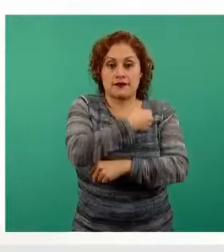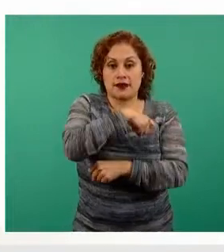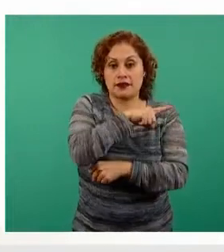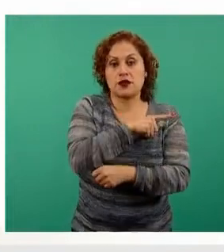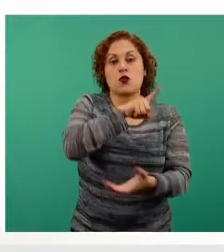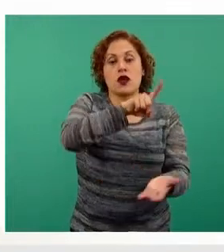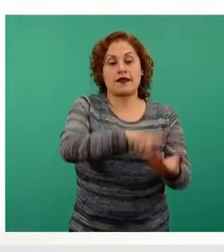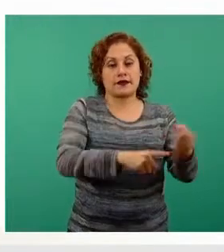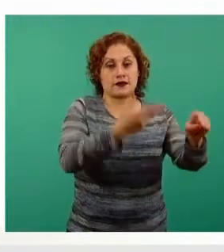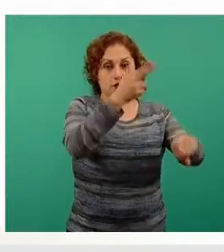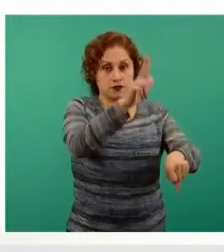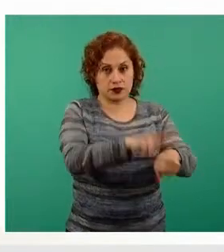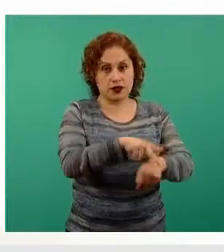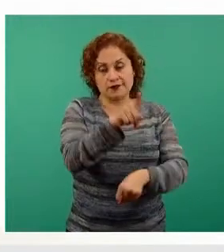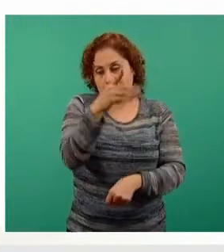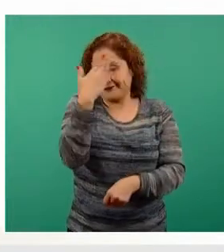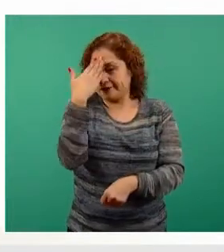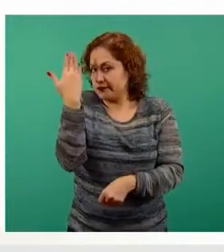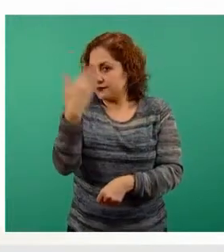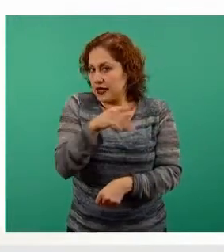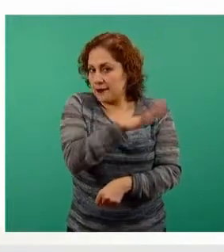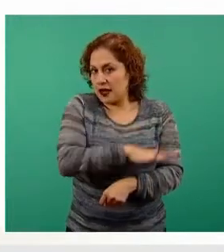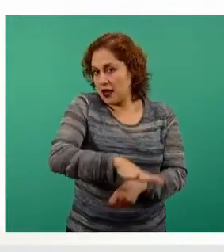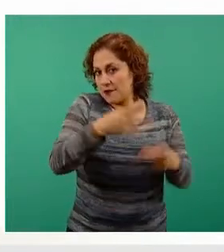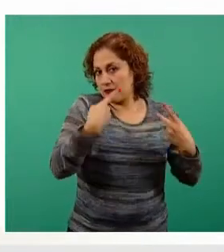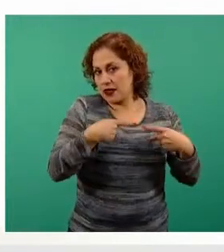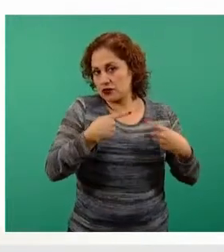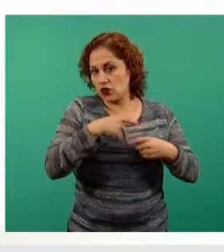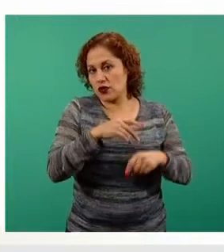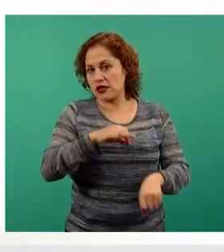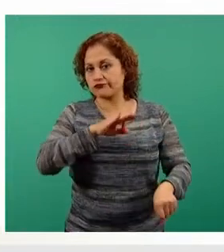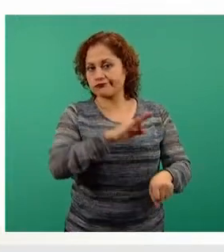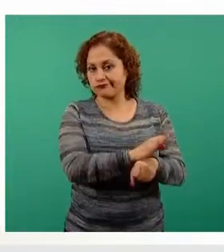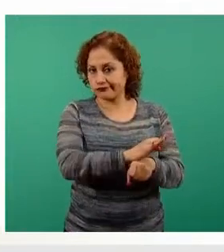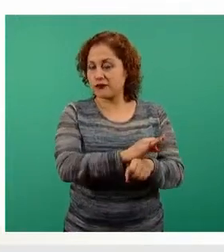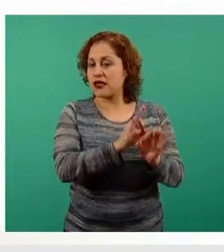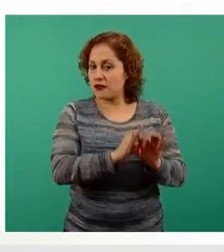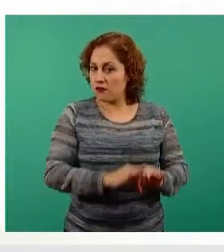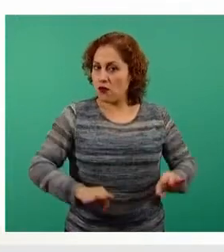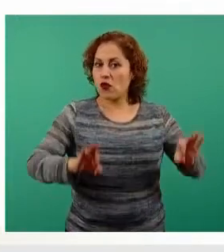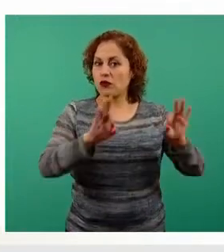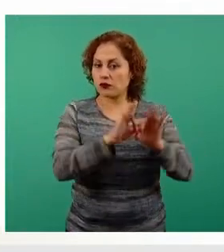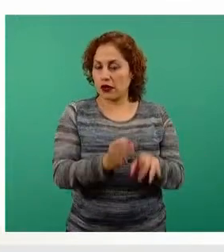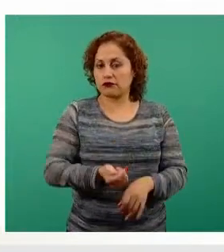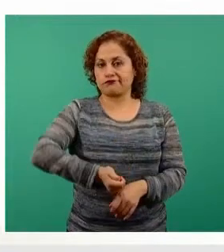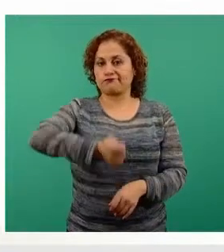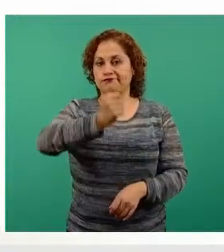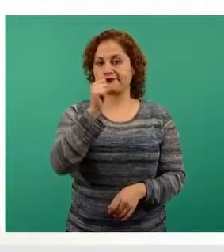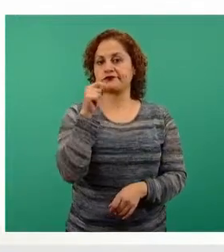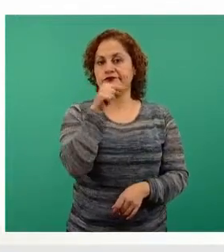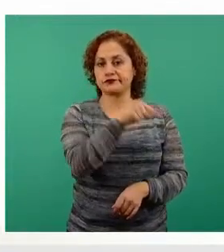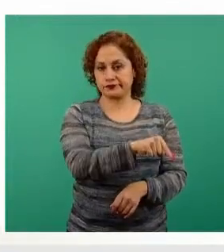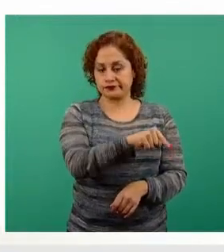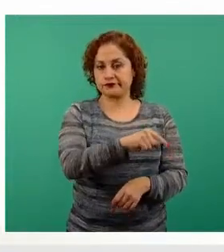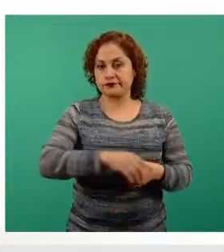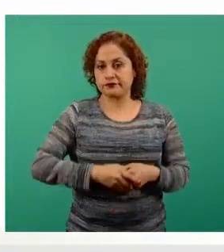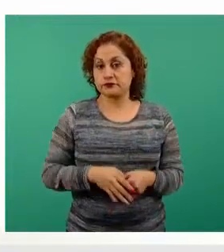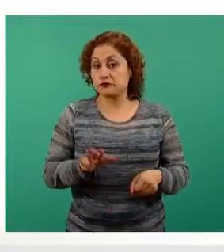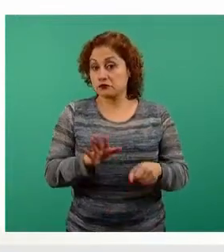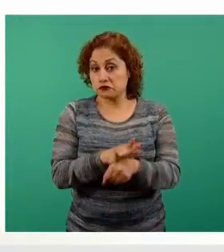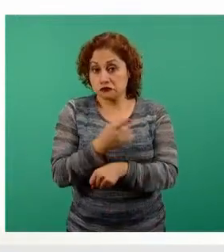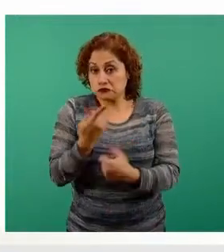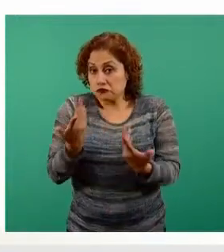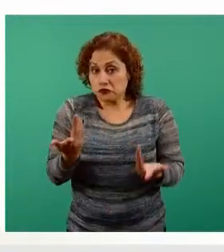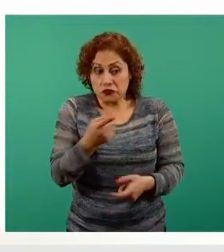por la importancia, la relevancia que tiene proteger a este grupo específico de trabajadores de la salud, ya que son los que